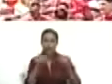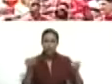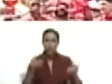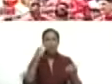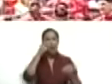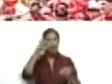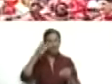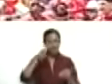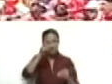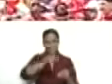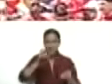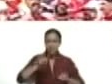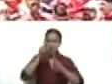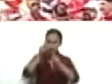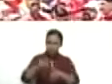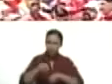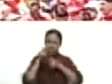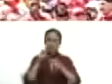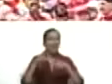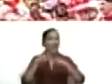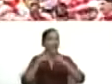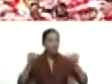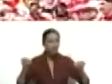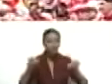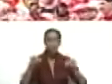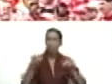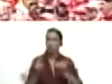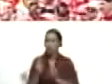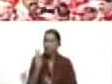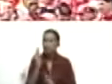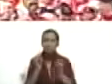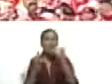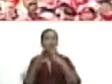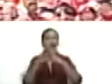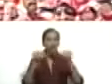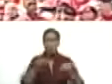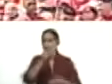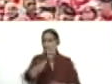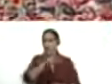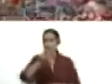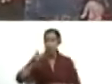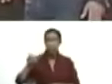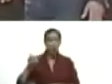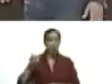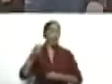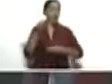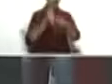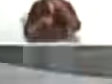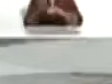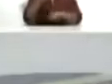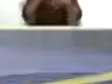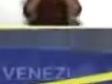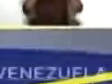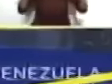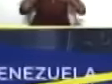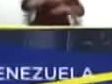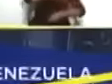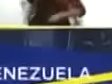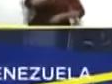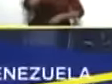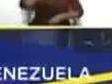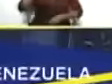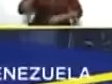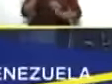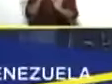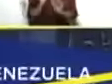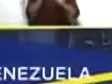campesinas y campesinos, a los cultores, a los sectores de la economía, a todas las personas que tengan algo